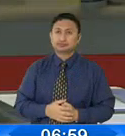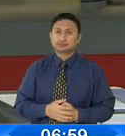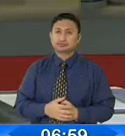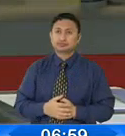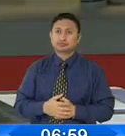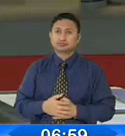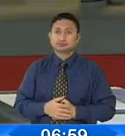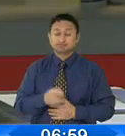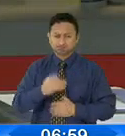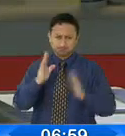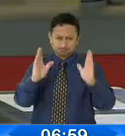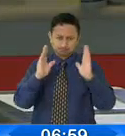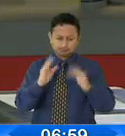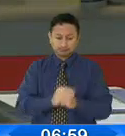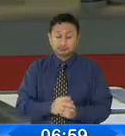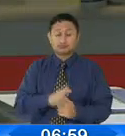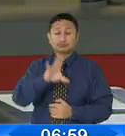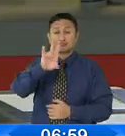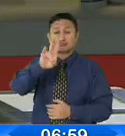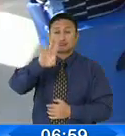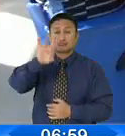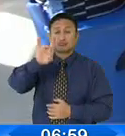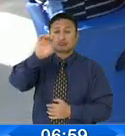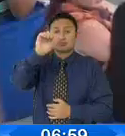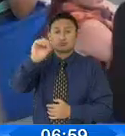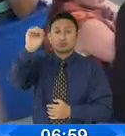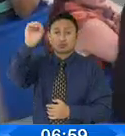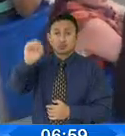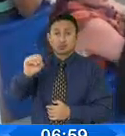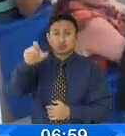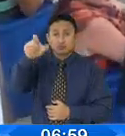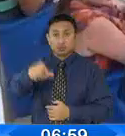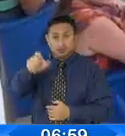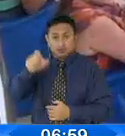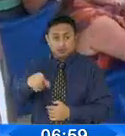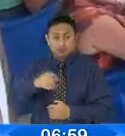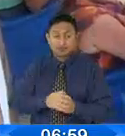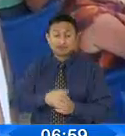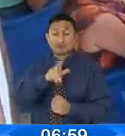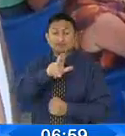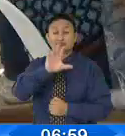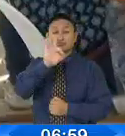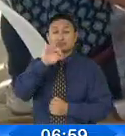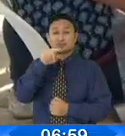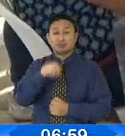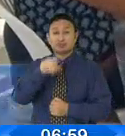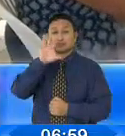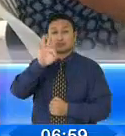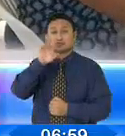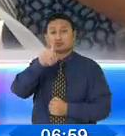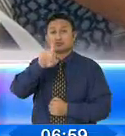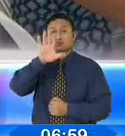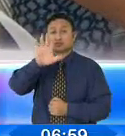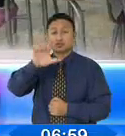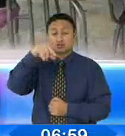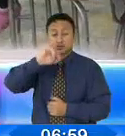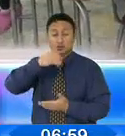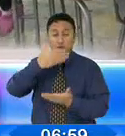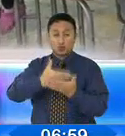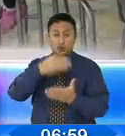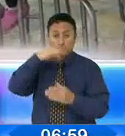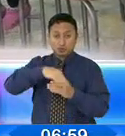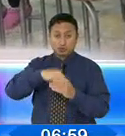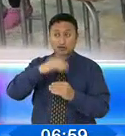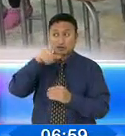Preste atención, el 78% de las personas que integrarán las 39.915 juntas receptoras del voto este próximo 7 de